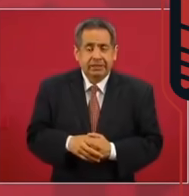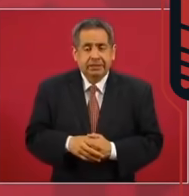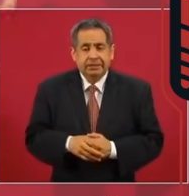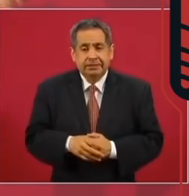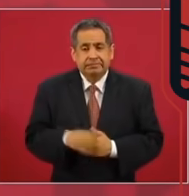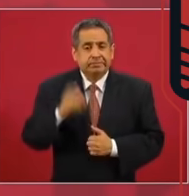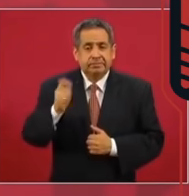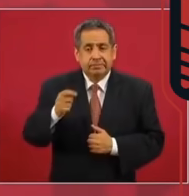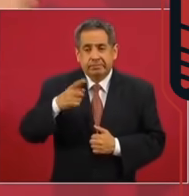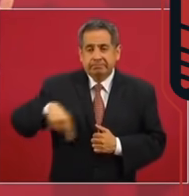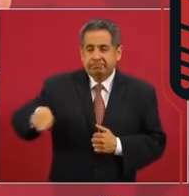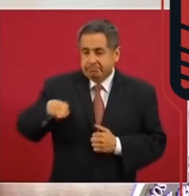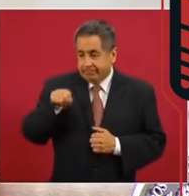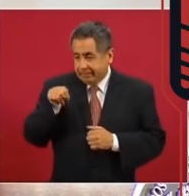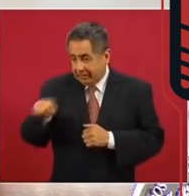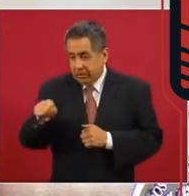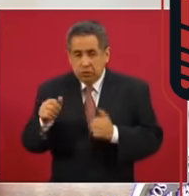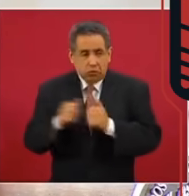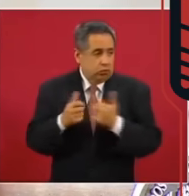Es cosa de que se junten